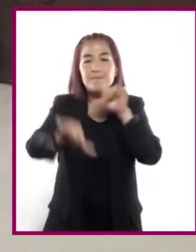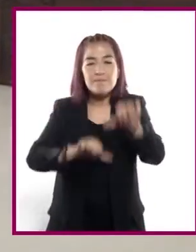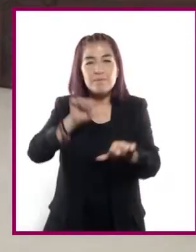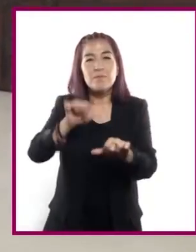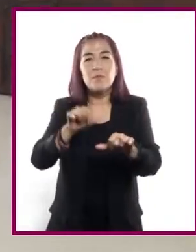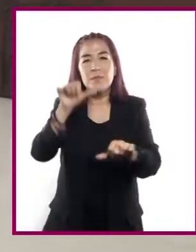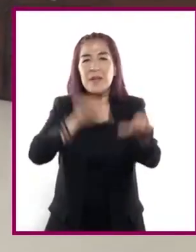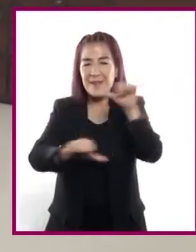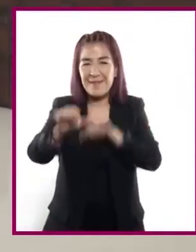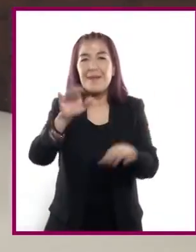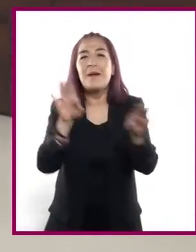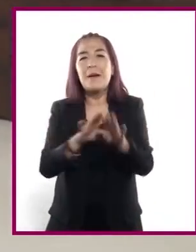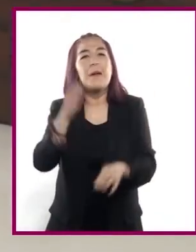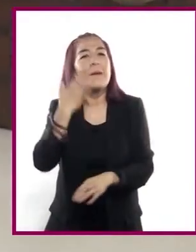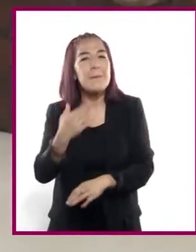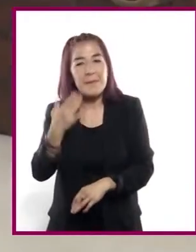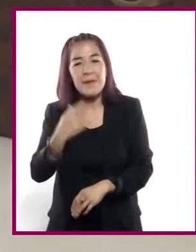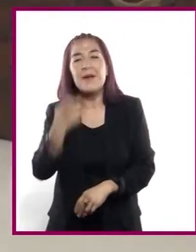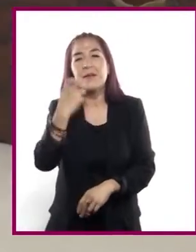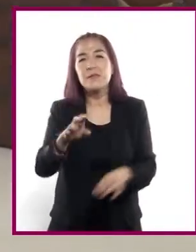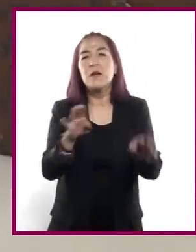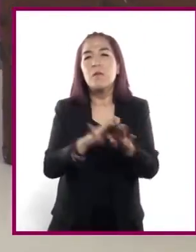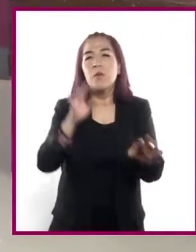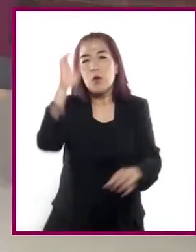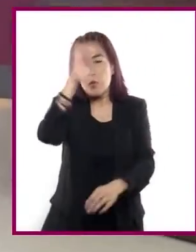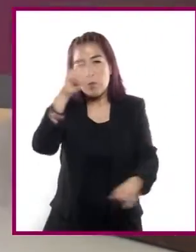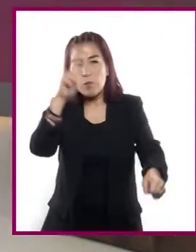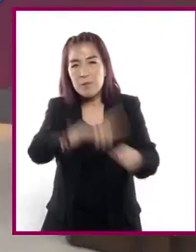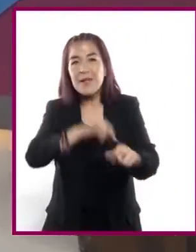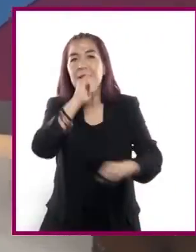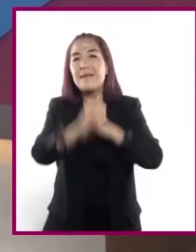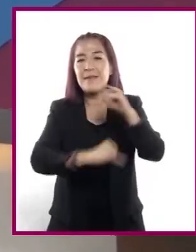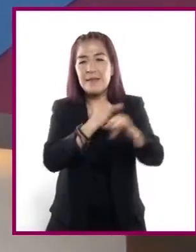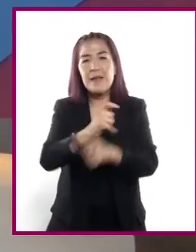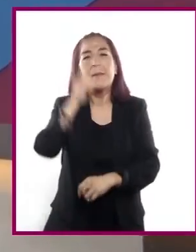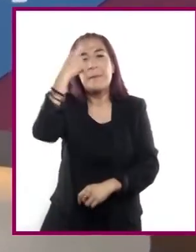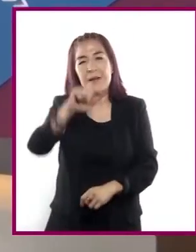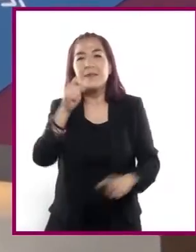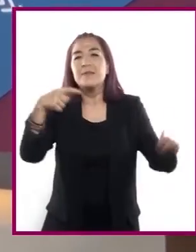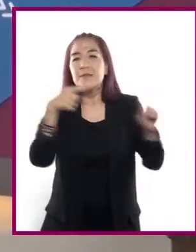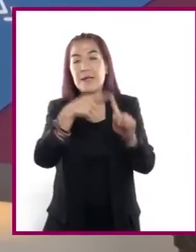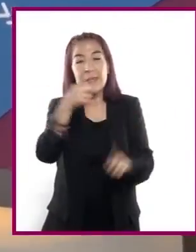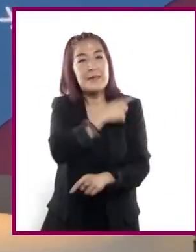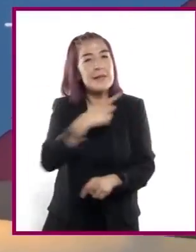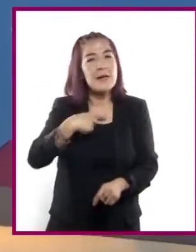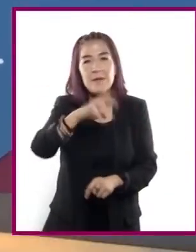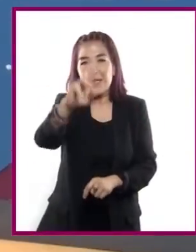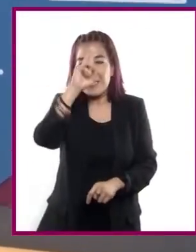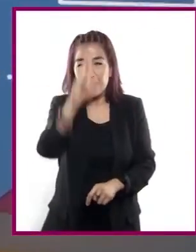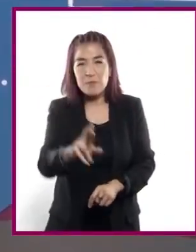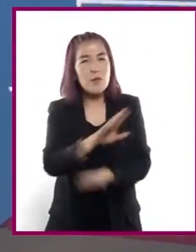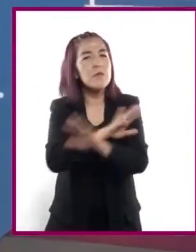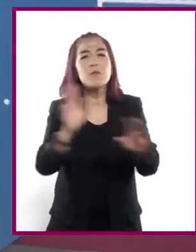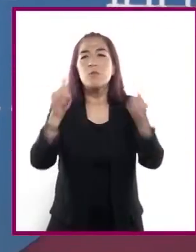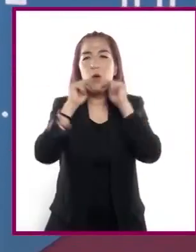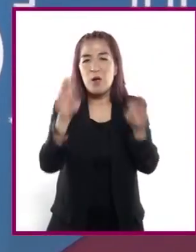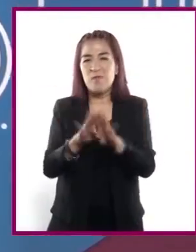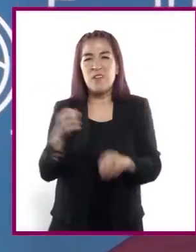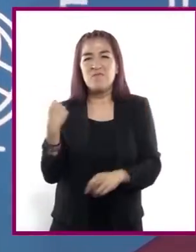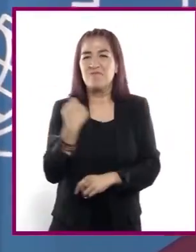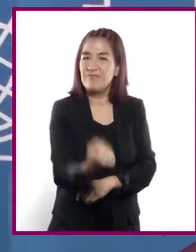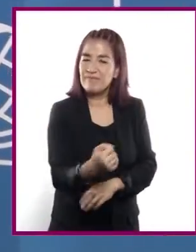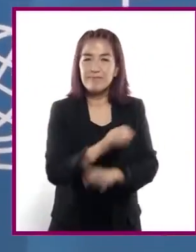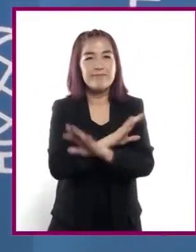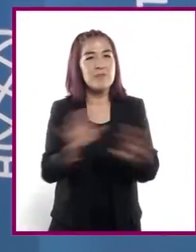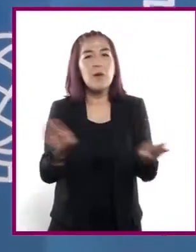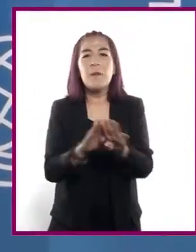La pluralidad contribuye a la interculturalidad bajo la premisa del respeto, sin tratar de imponer una